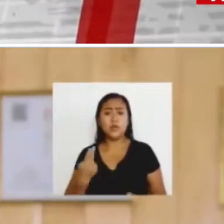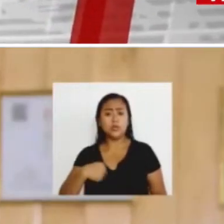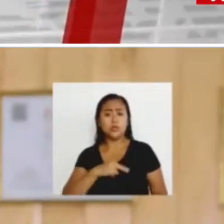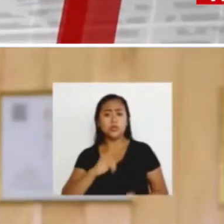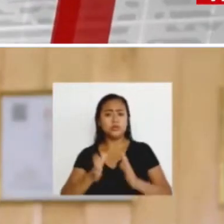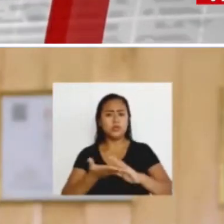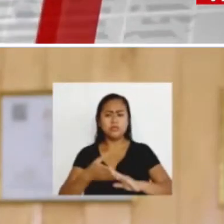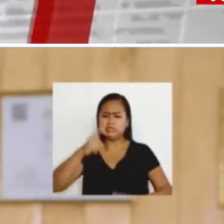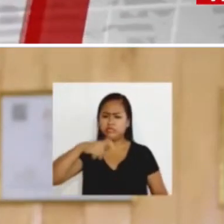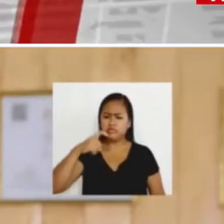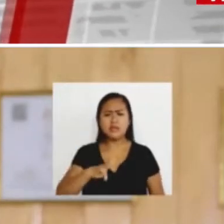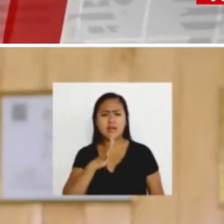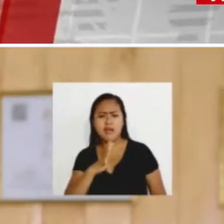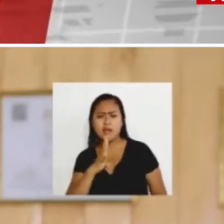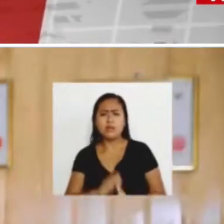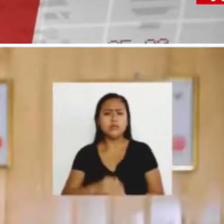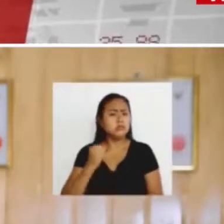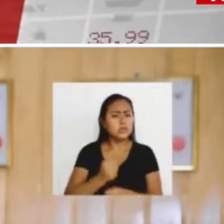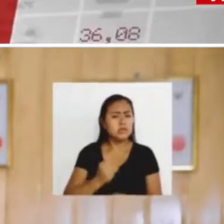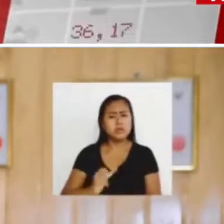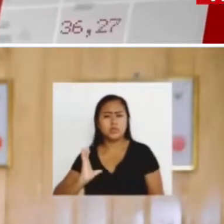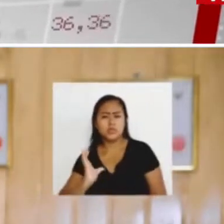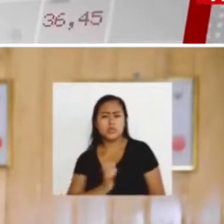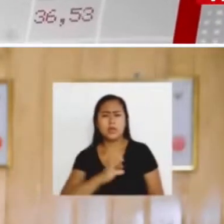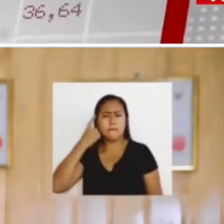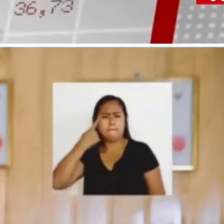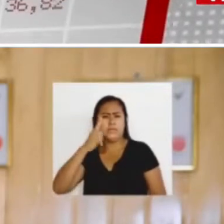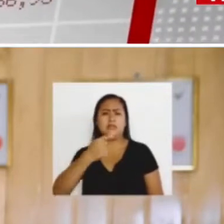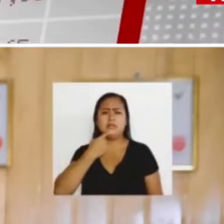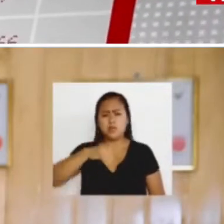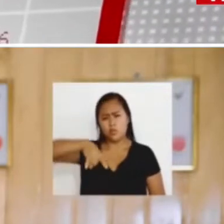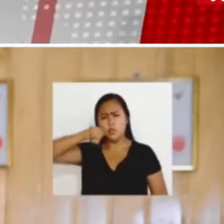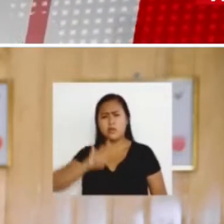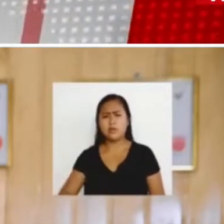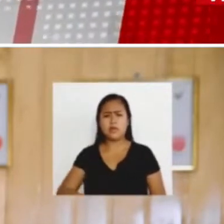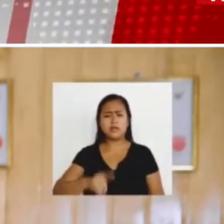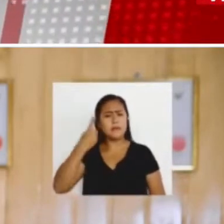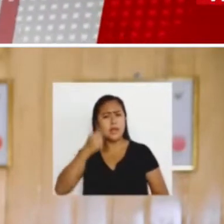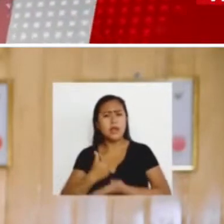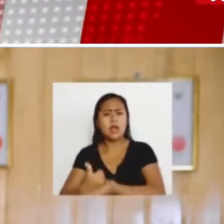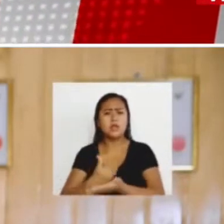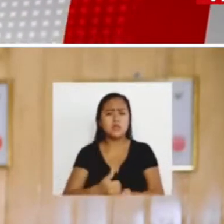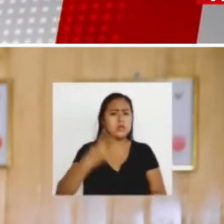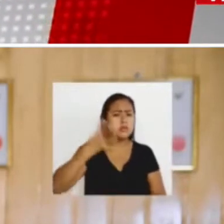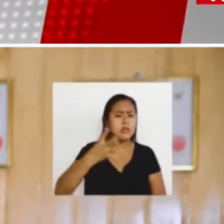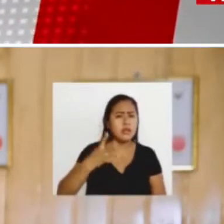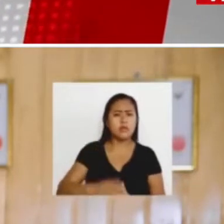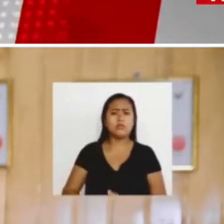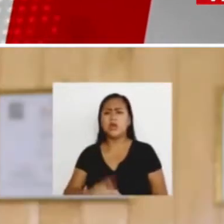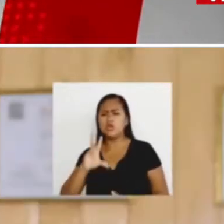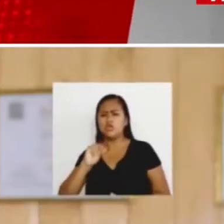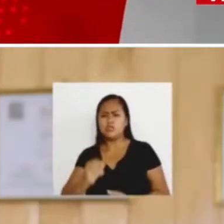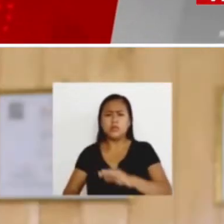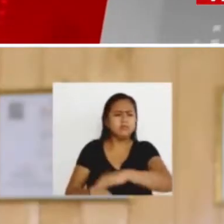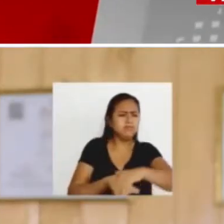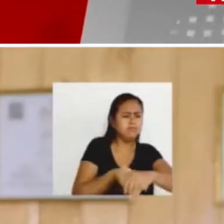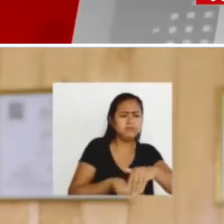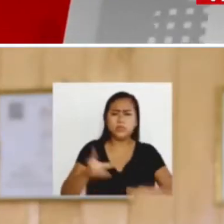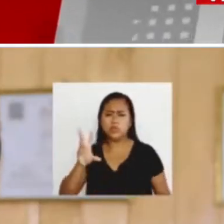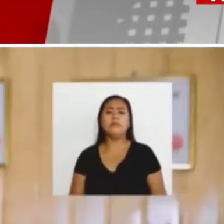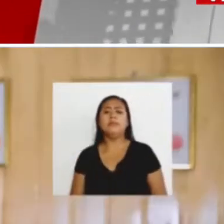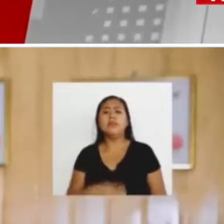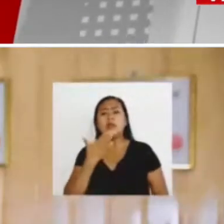estudio de impacto ambiental, que las ONG ponen prácticamente una especie de barrera para no hacer inversiones en